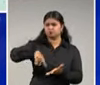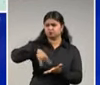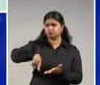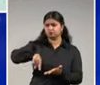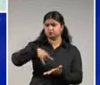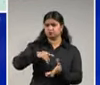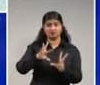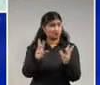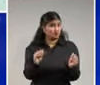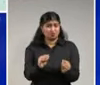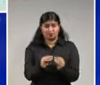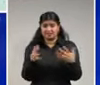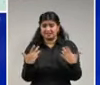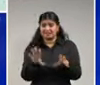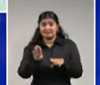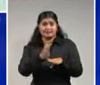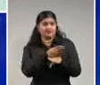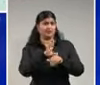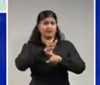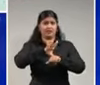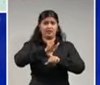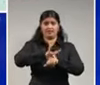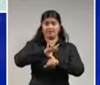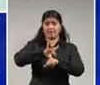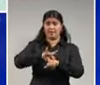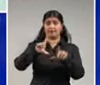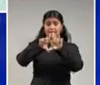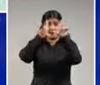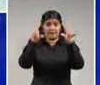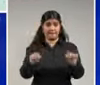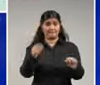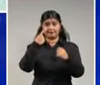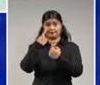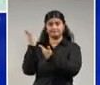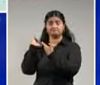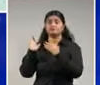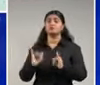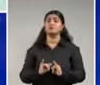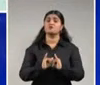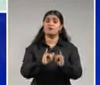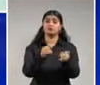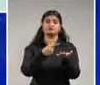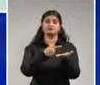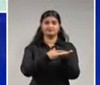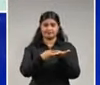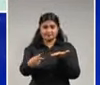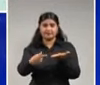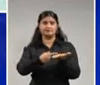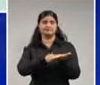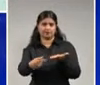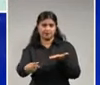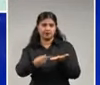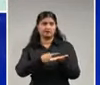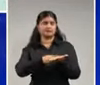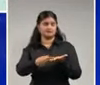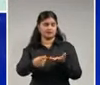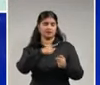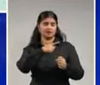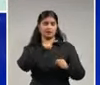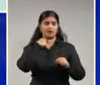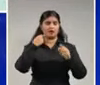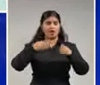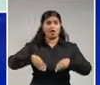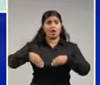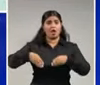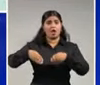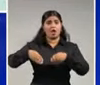el comportamiento de los fallecidos por semana, que no porque sea uno o sea menos, deja de tener